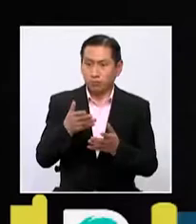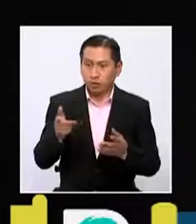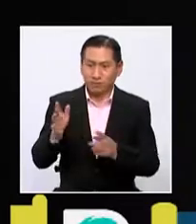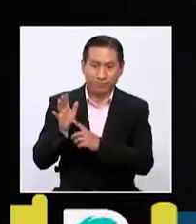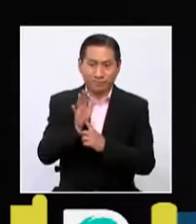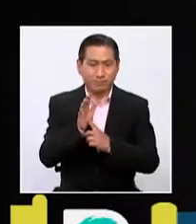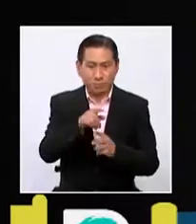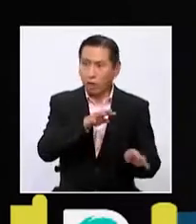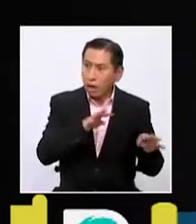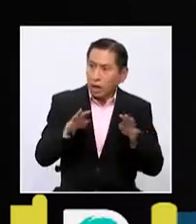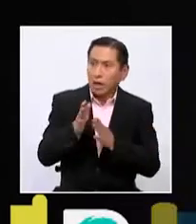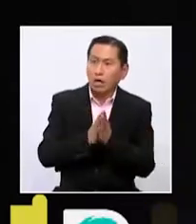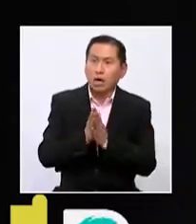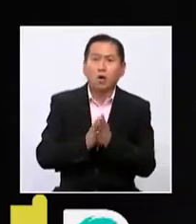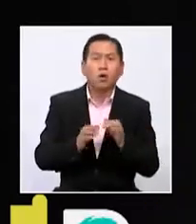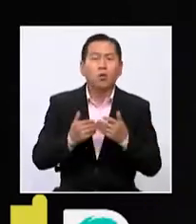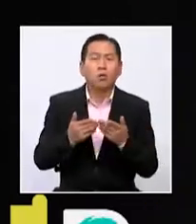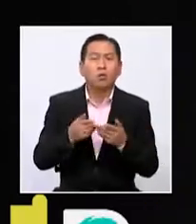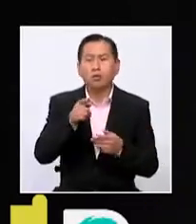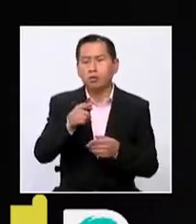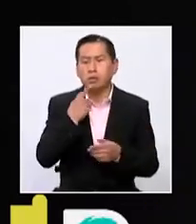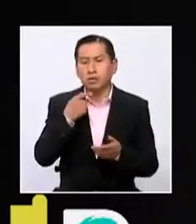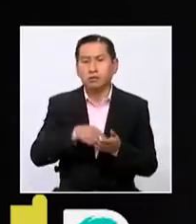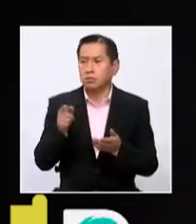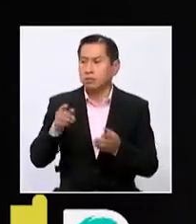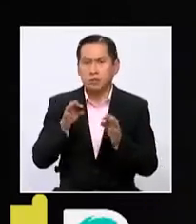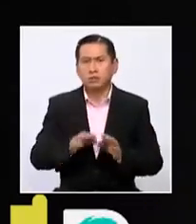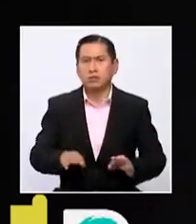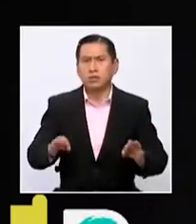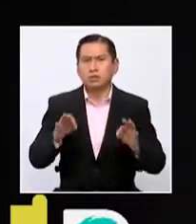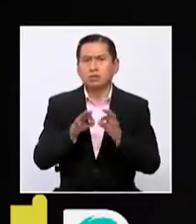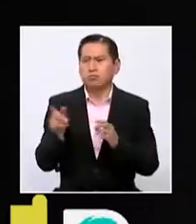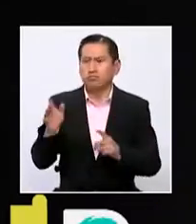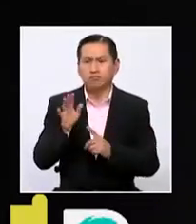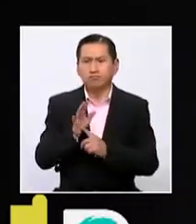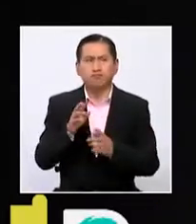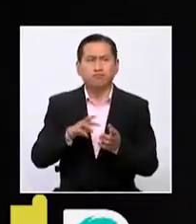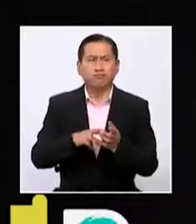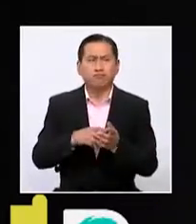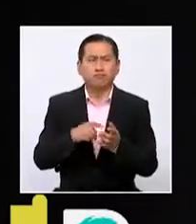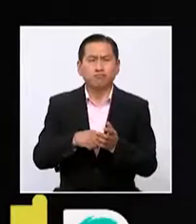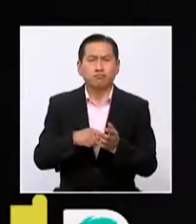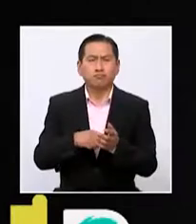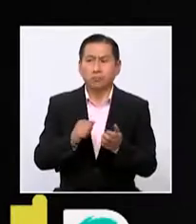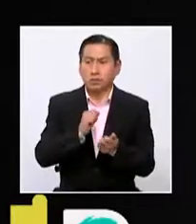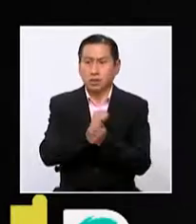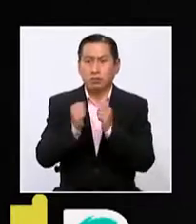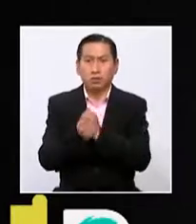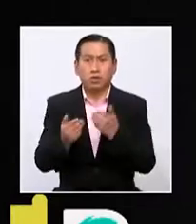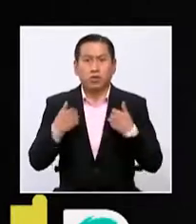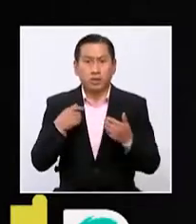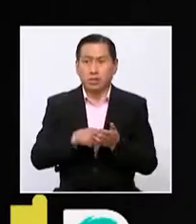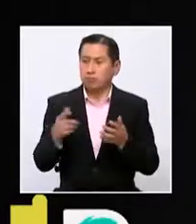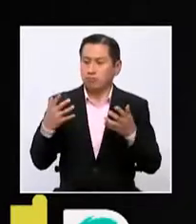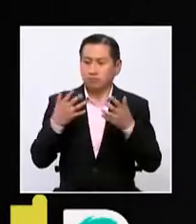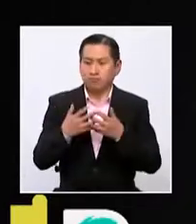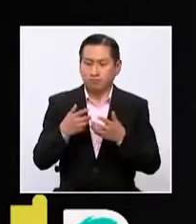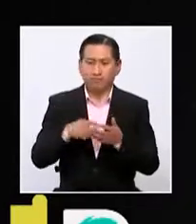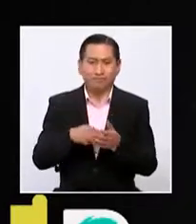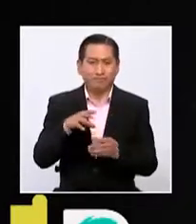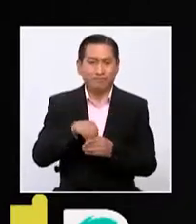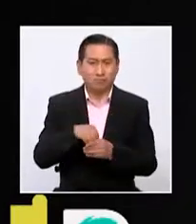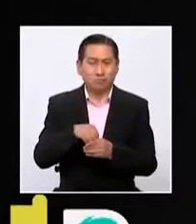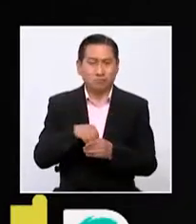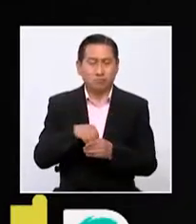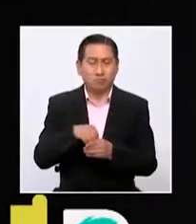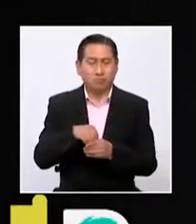contenido. Decías en una entrevista que para ti era fundamental, evidentemente, para el cambio que ha tenido la industria del contenido,